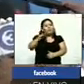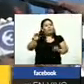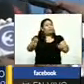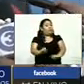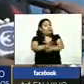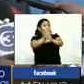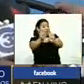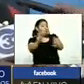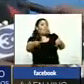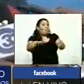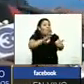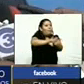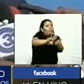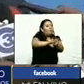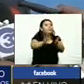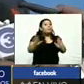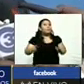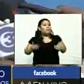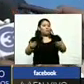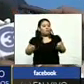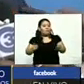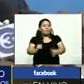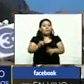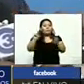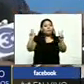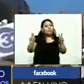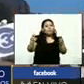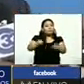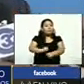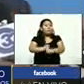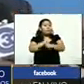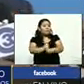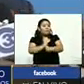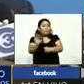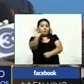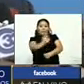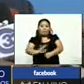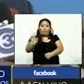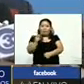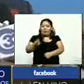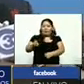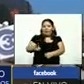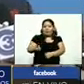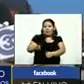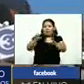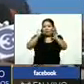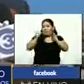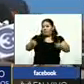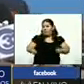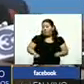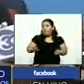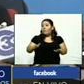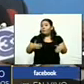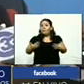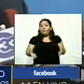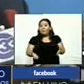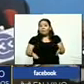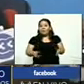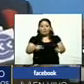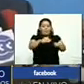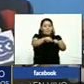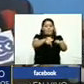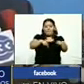transparencia y va a garantizar un mejor uso de los recursos públicos y que cada metro